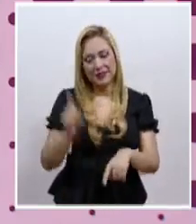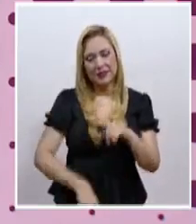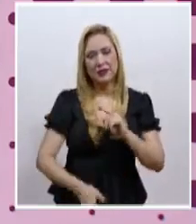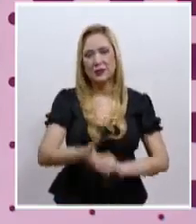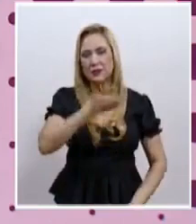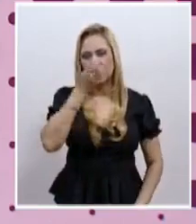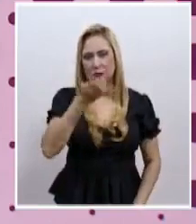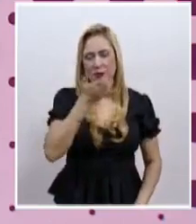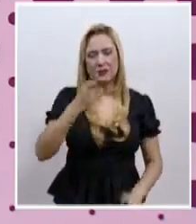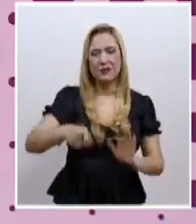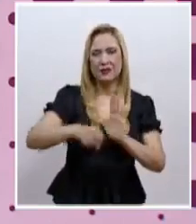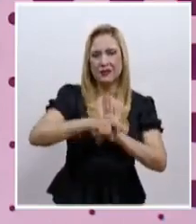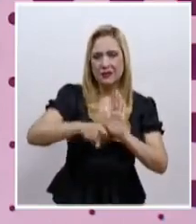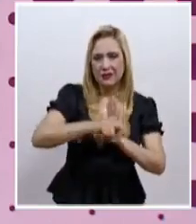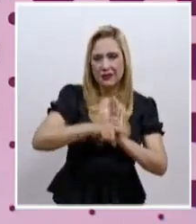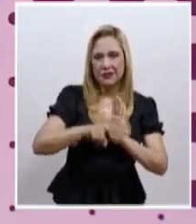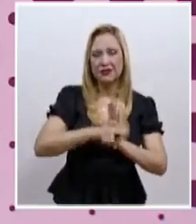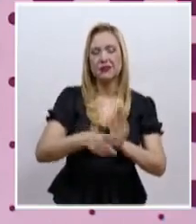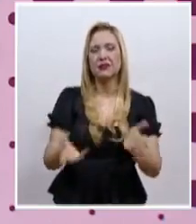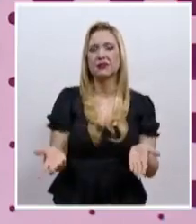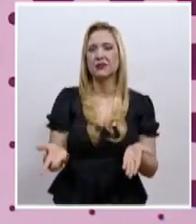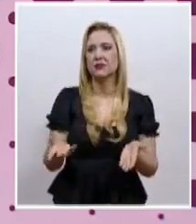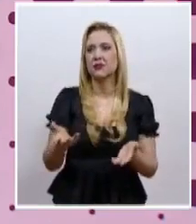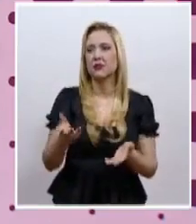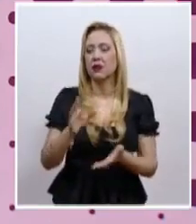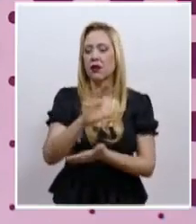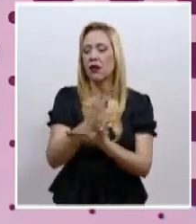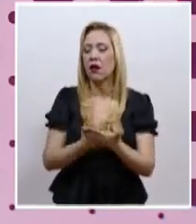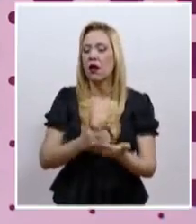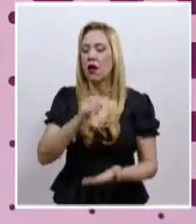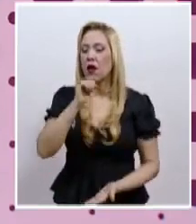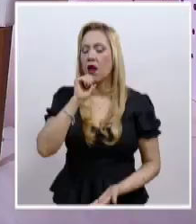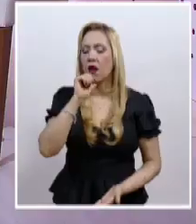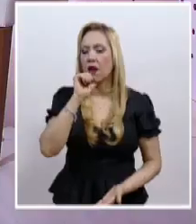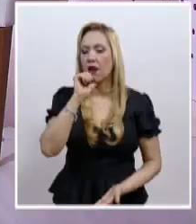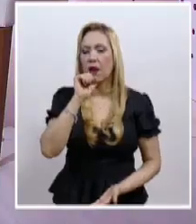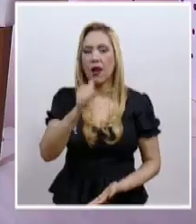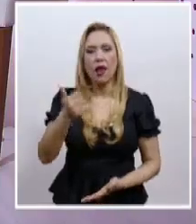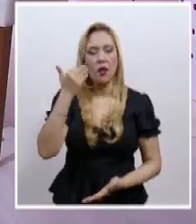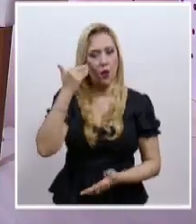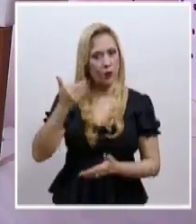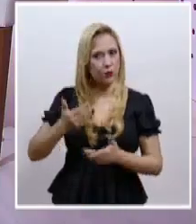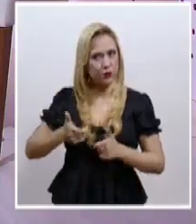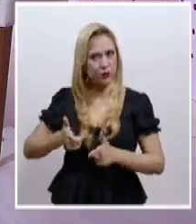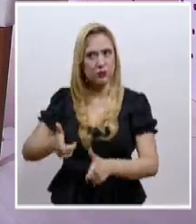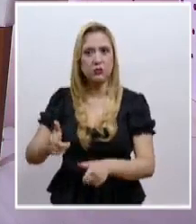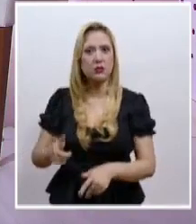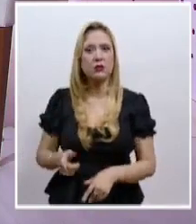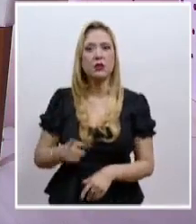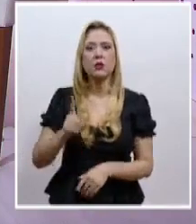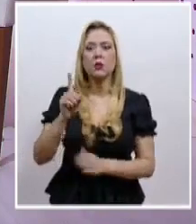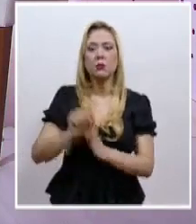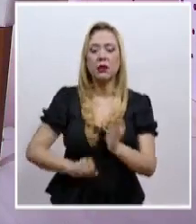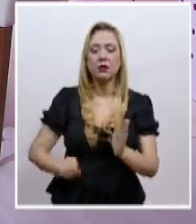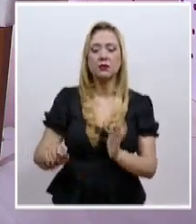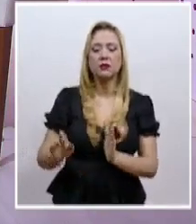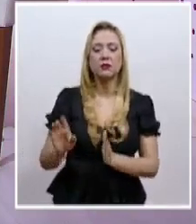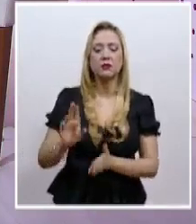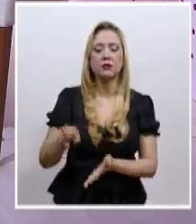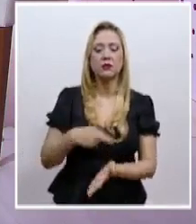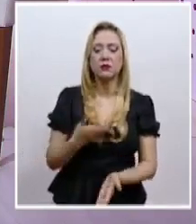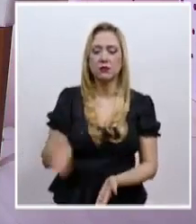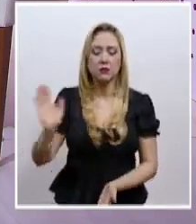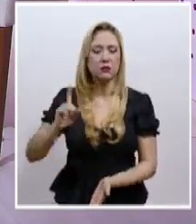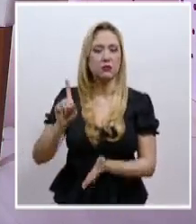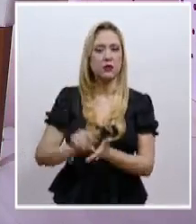prácticas nocivas algunas como el outsourcing. No todo el outsourcing era malo, es como un poquito como el colesterol, pero no todo era malo,